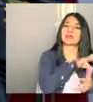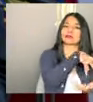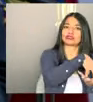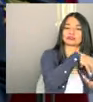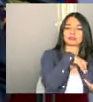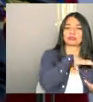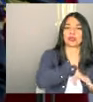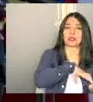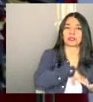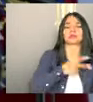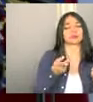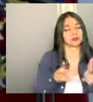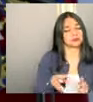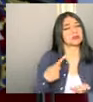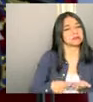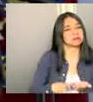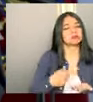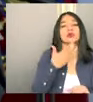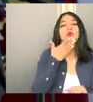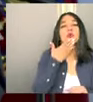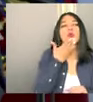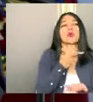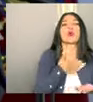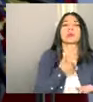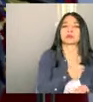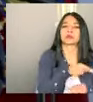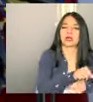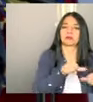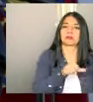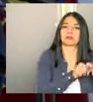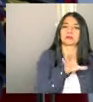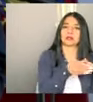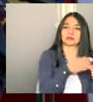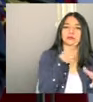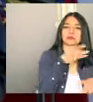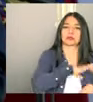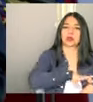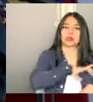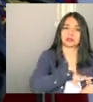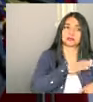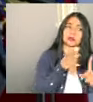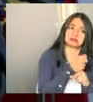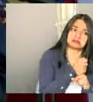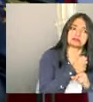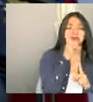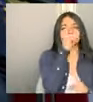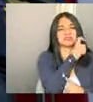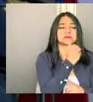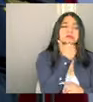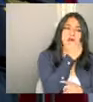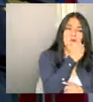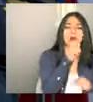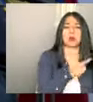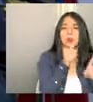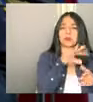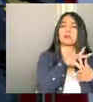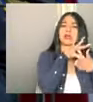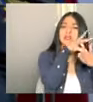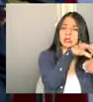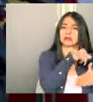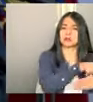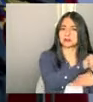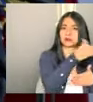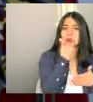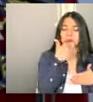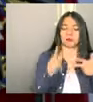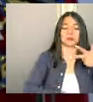que tendremos una reunión para ver cómo están las administraciones zonales, fundamentalmente con sus logros y los retos, las cosas que quedan pendientes. El tercer